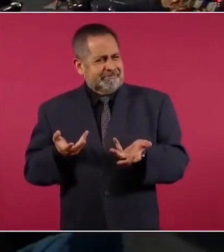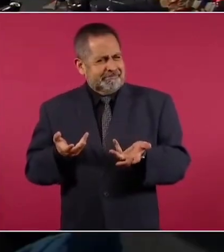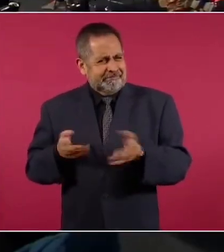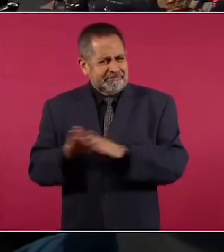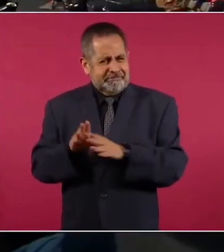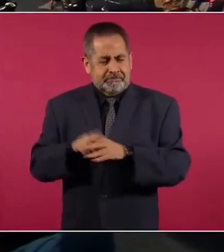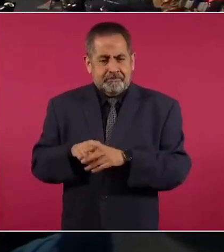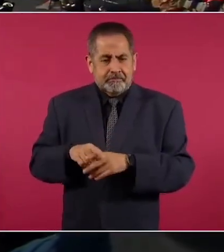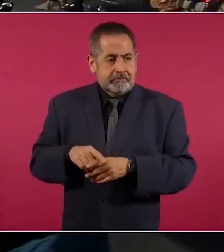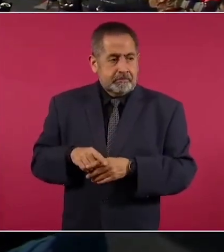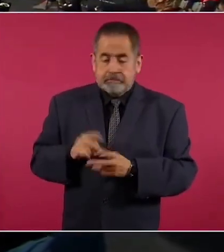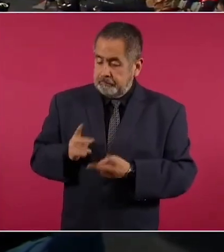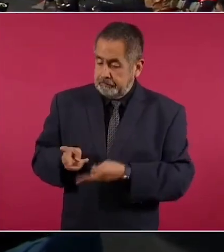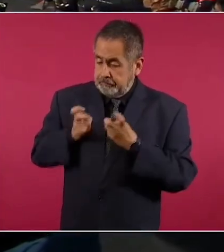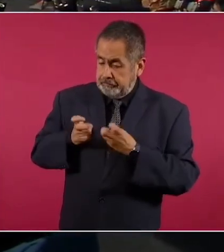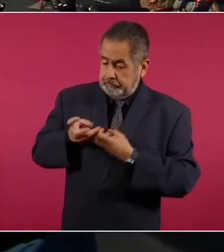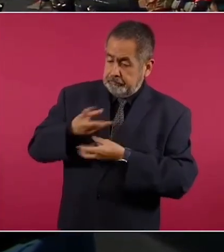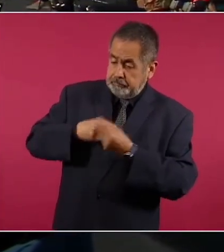auto-hackeo.